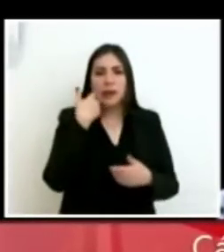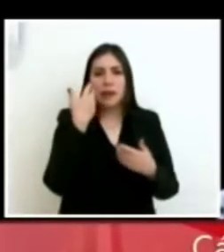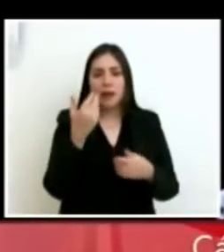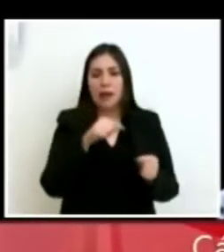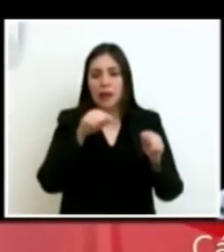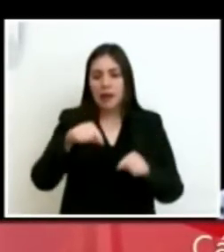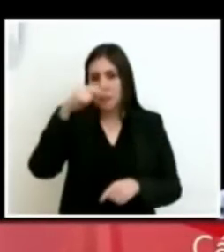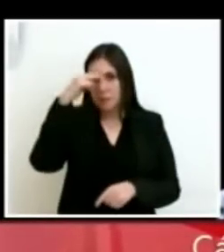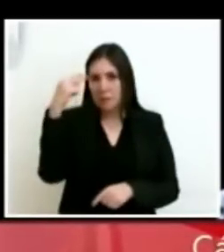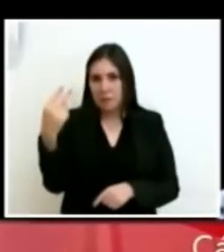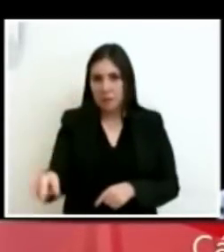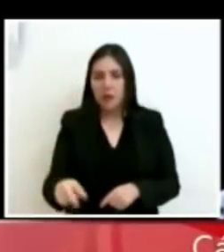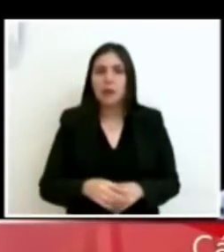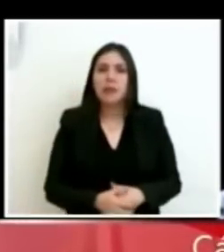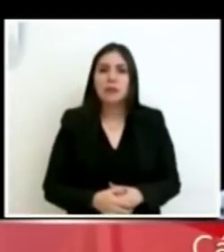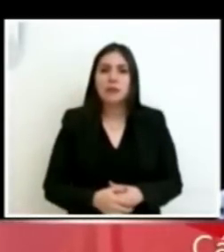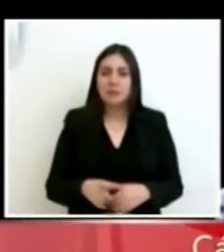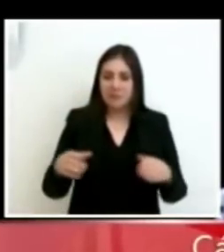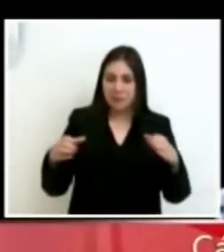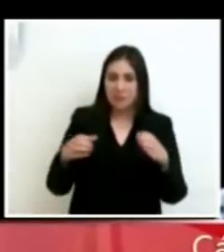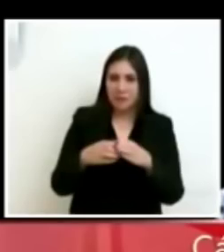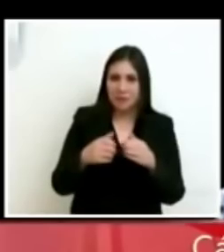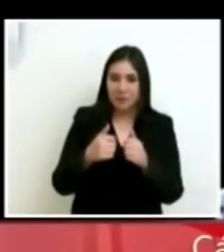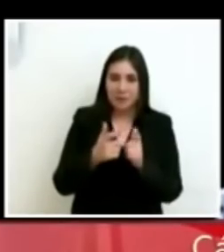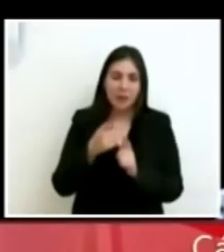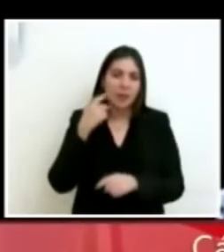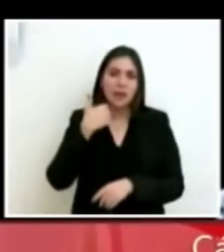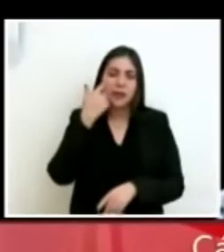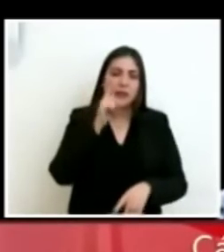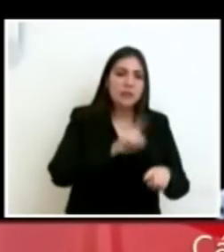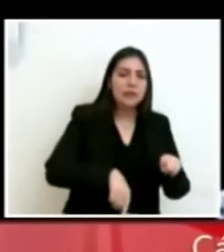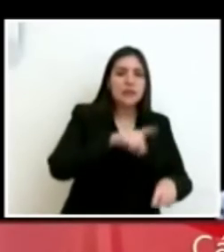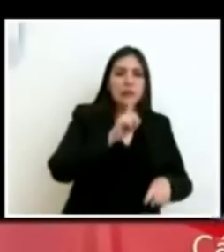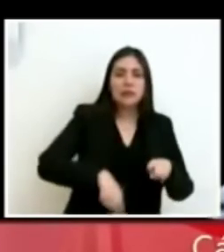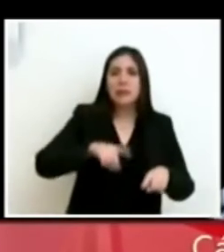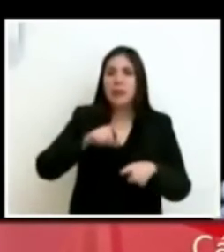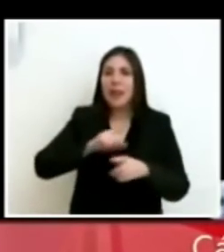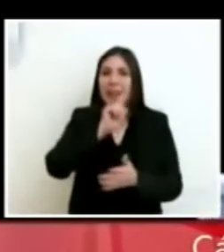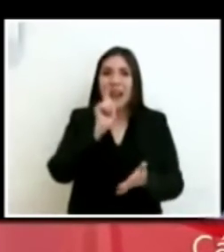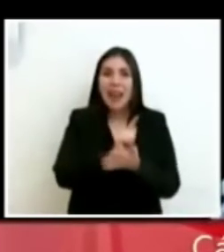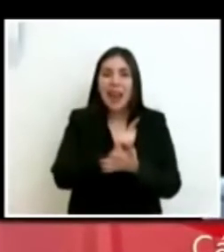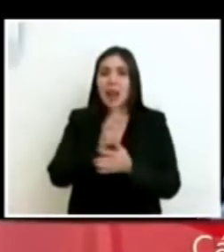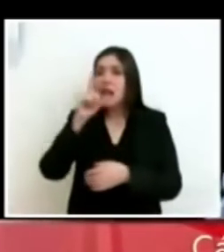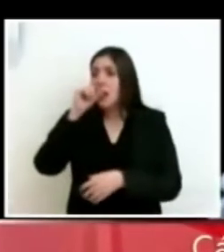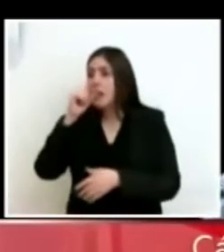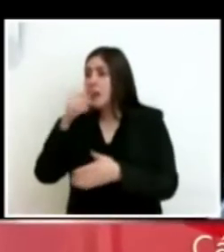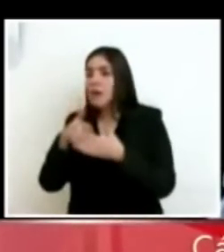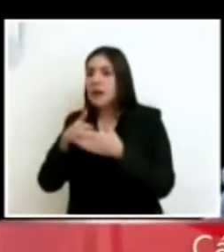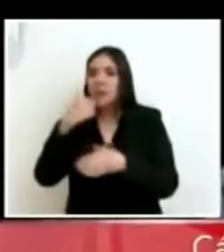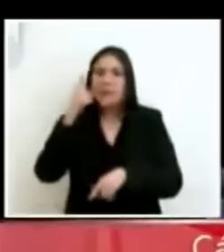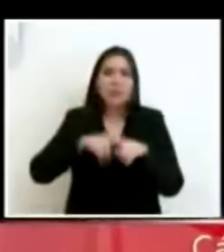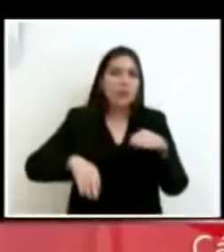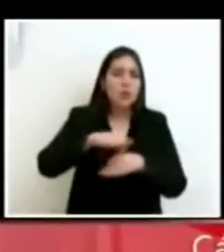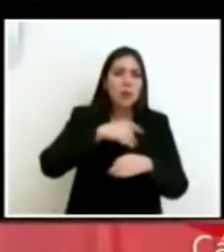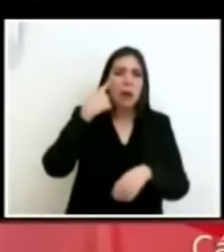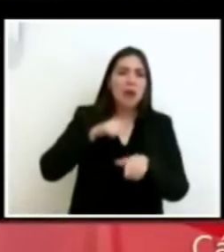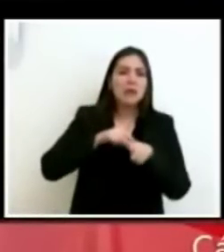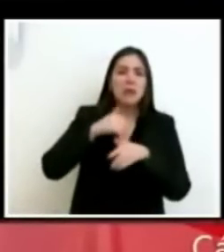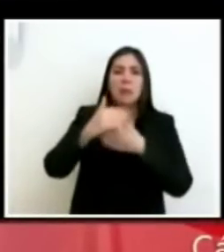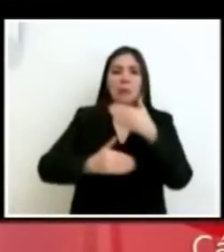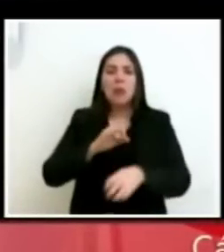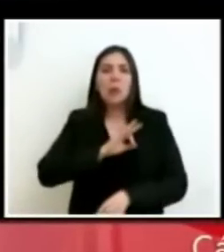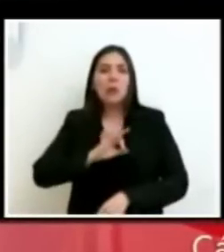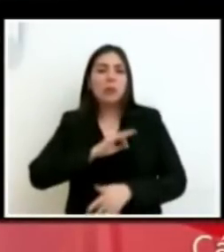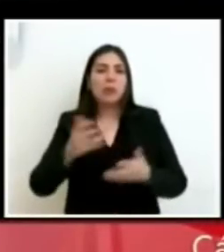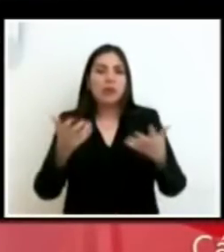que quiere eliminar todo obstáculo legal para que nada los detenga. Son un movimiento que quiere jueces